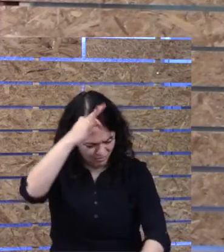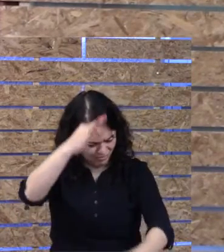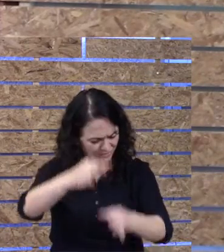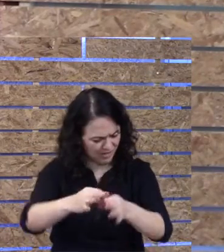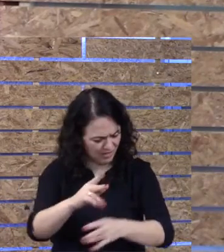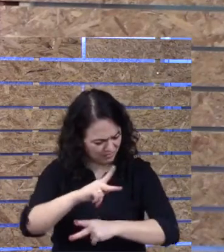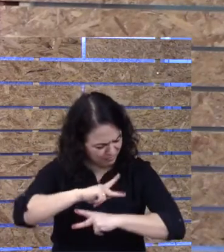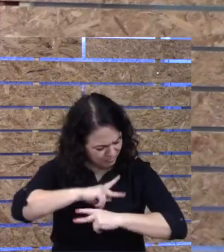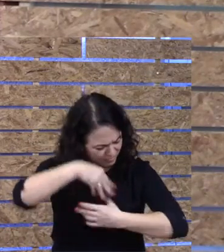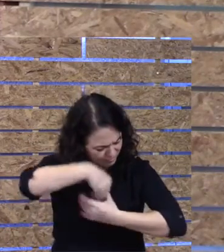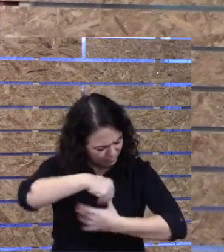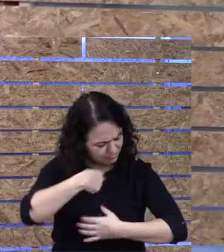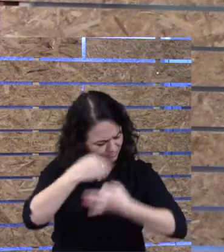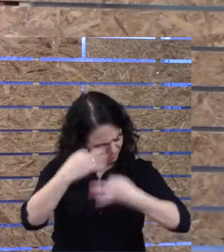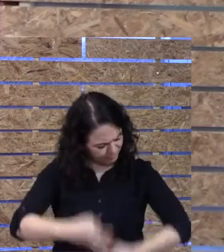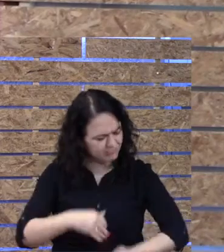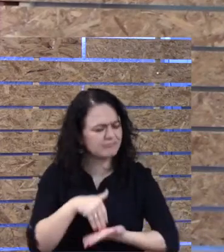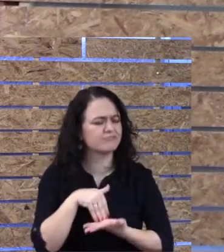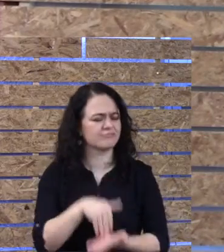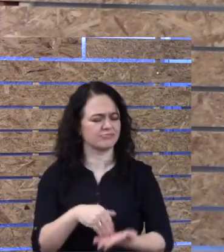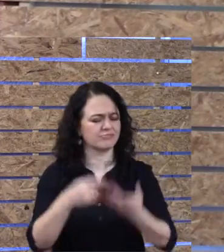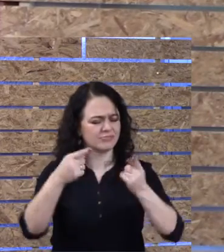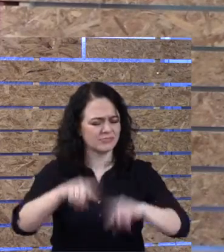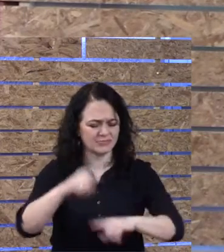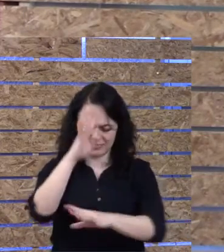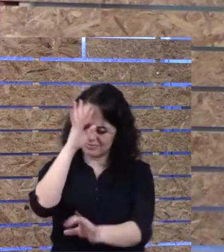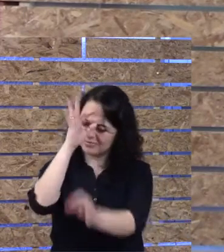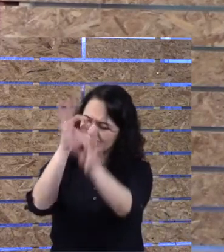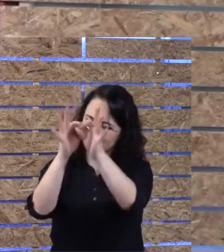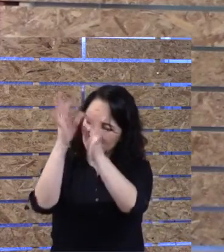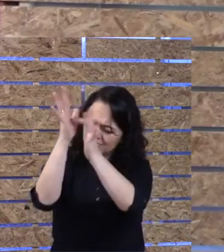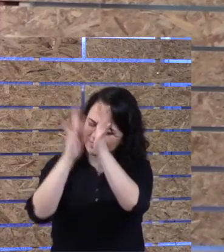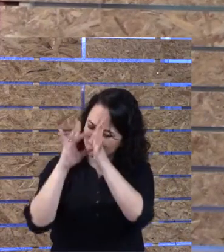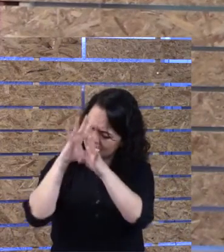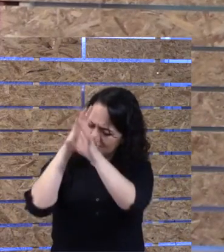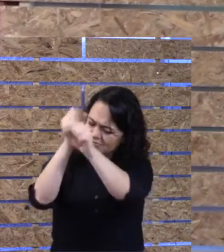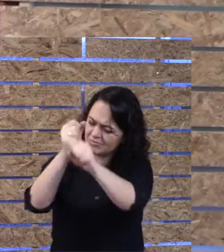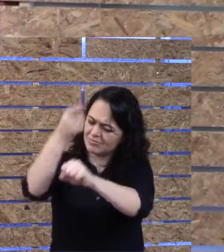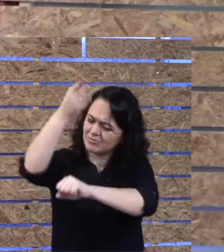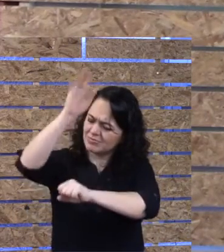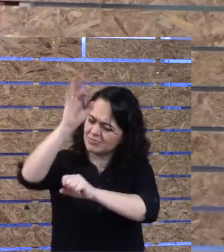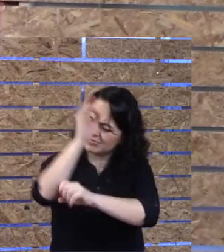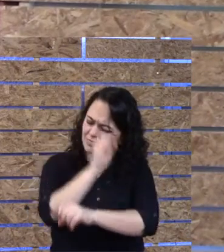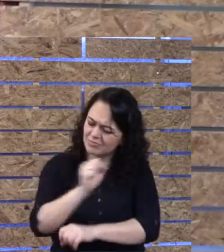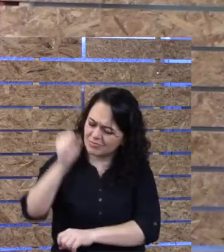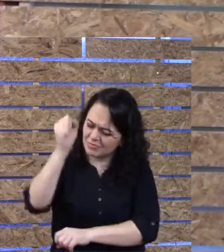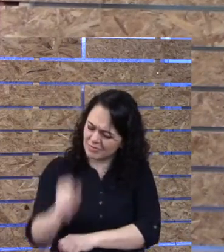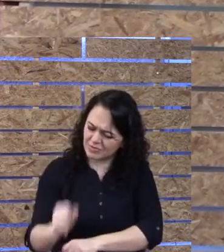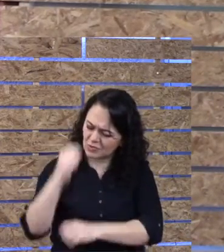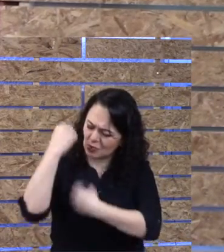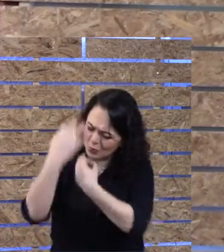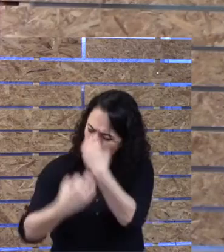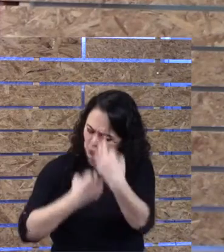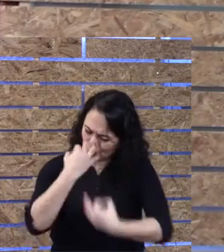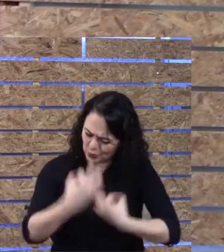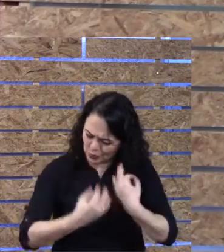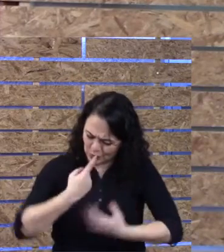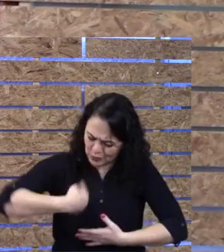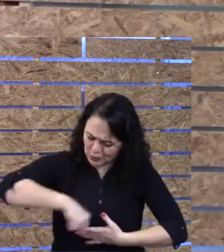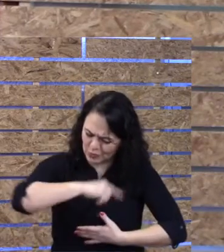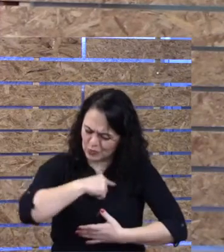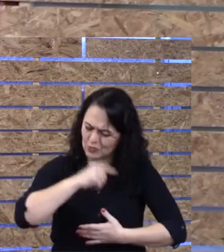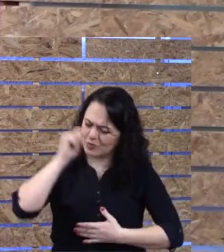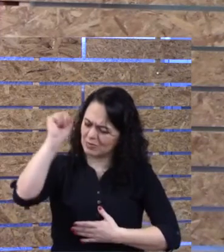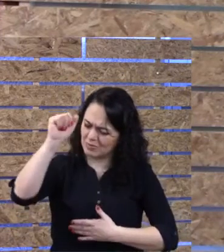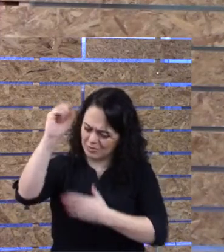atrevida. La fe en nuestro Señor Jesucristo, que es el buen pastor que da su vida